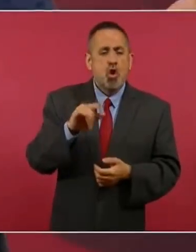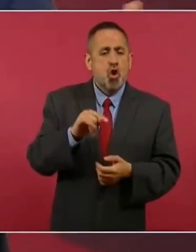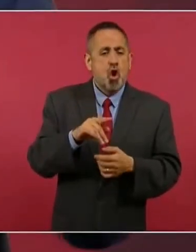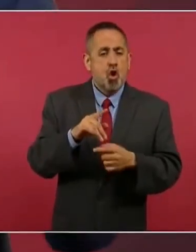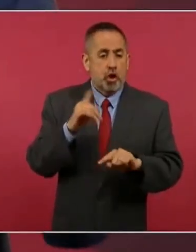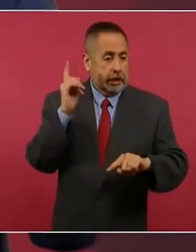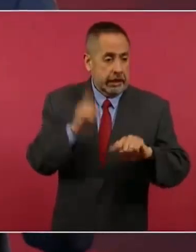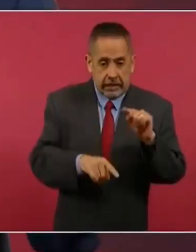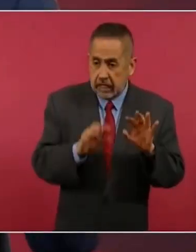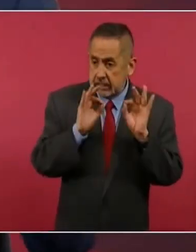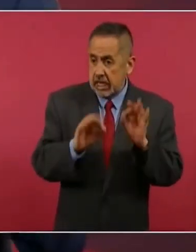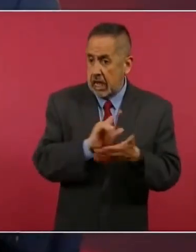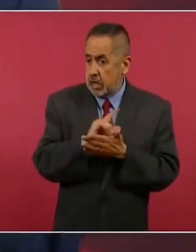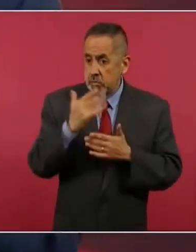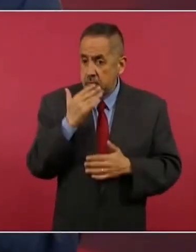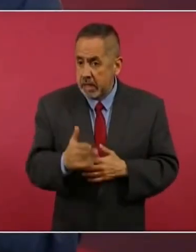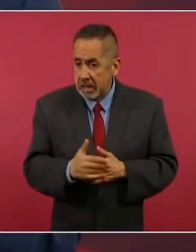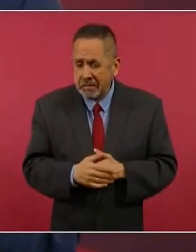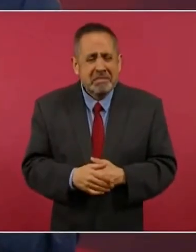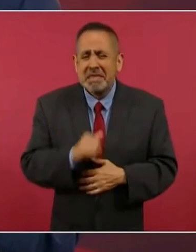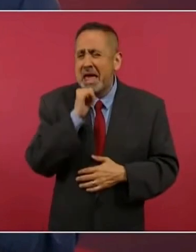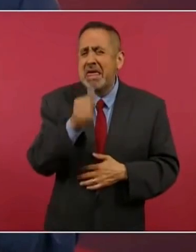preponderantes, a los monopolios? No,